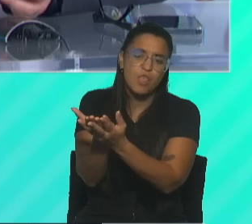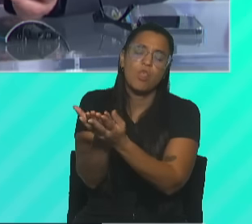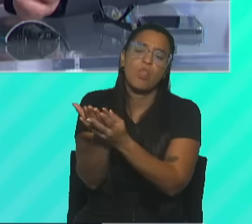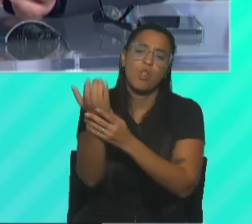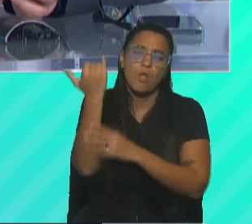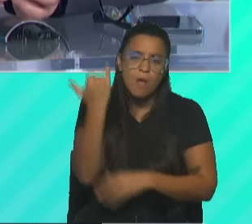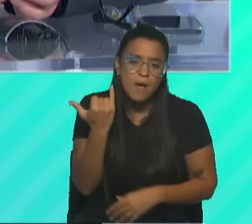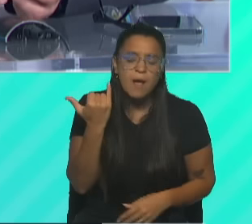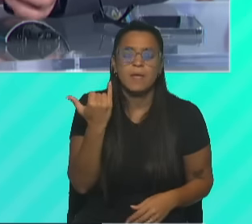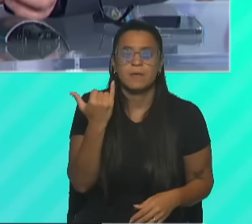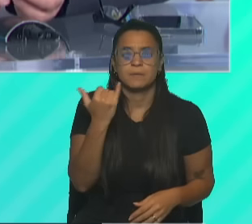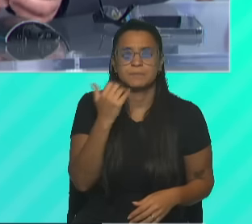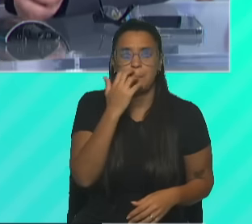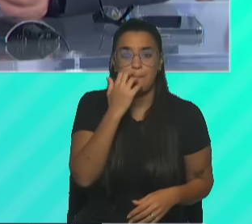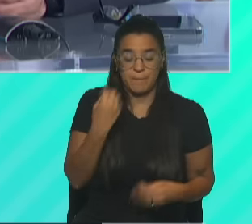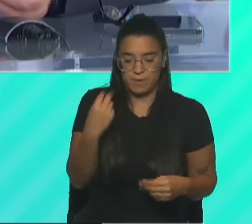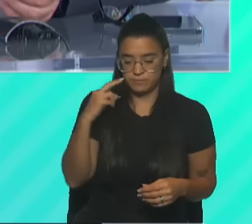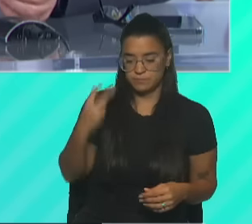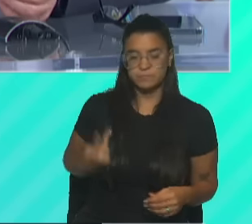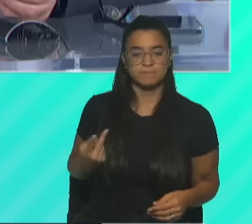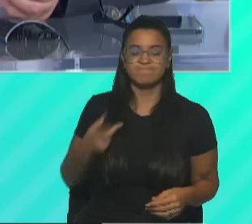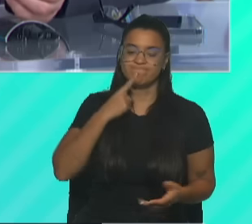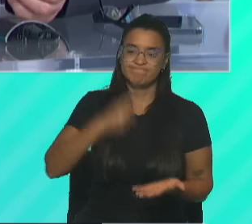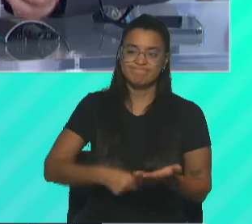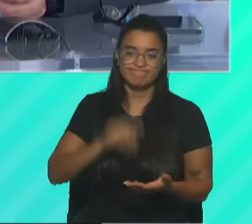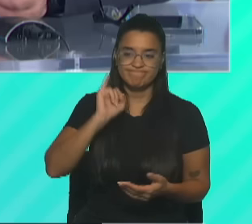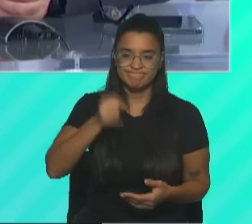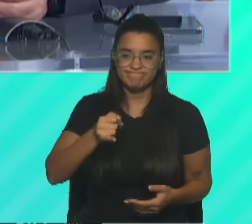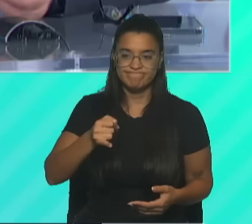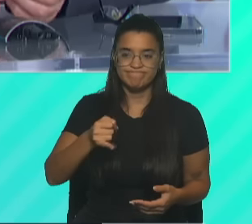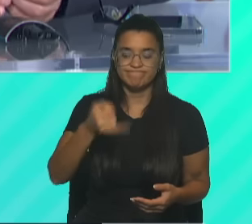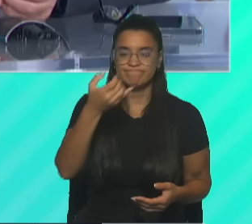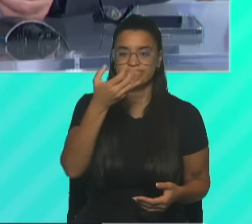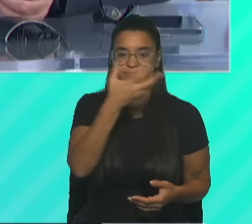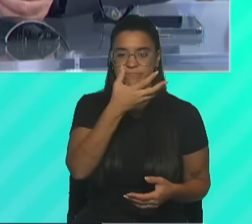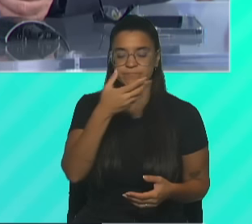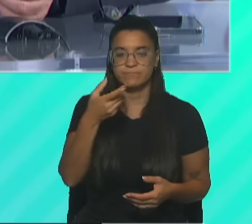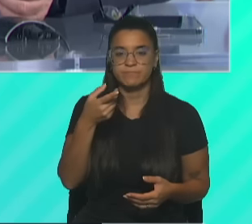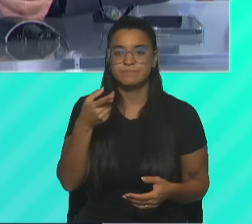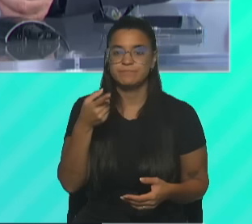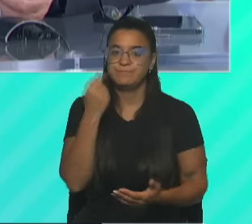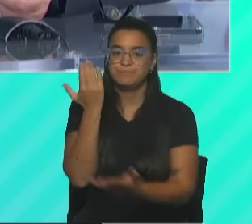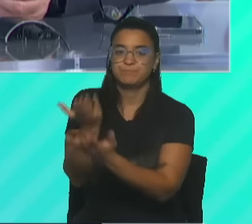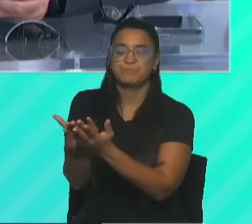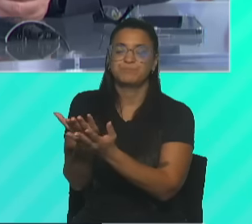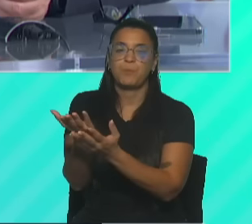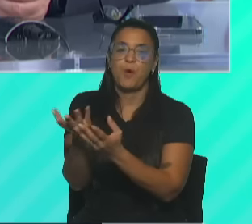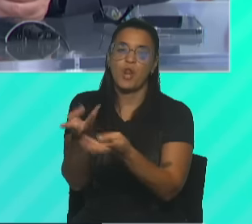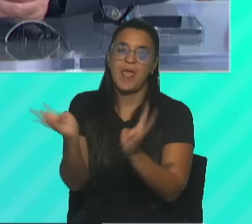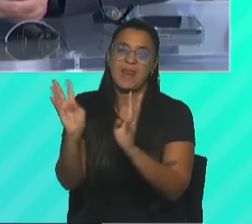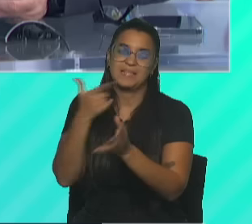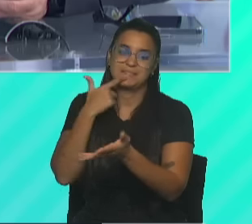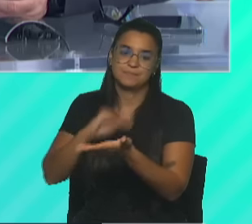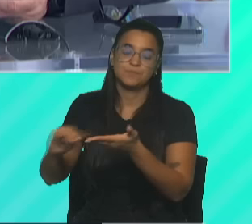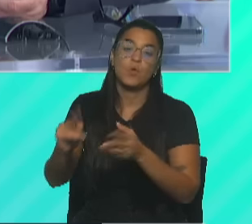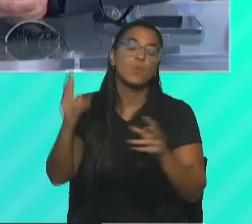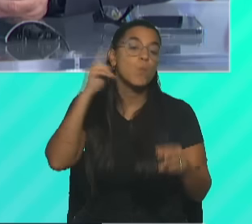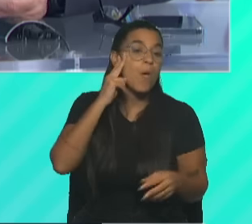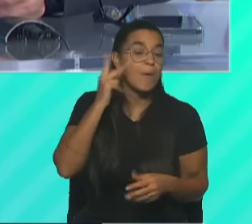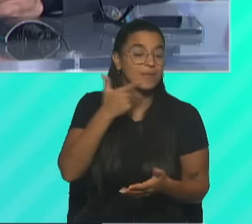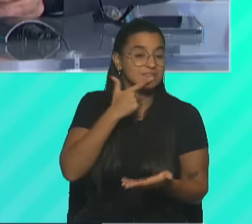balanza para que Victoria villarruel tome la decisión de llevar este tema al recinto hubo varios senadores nueve senadores